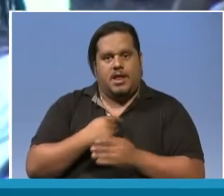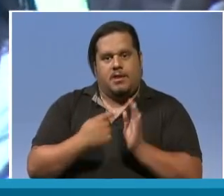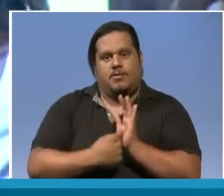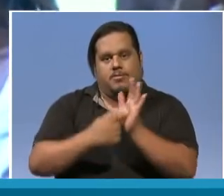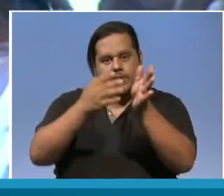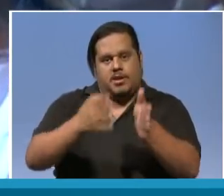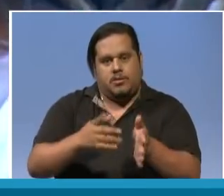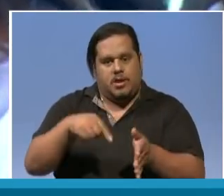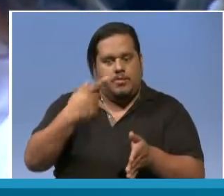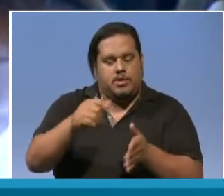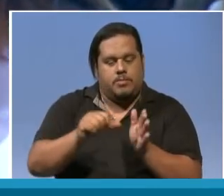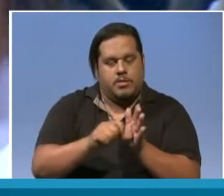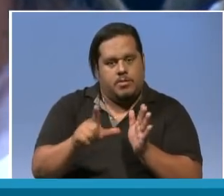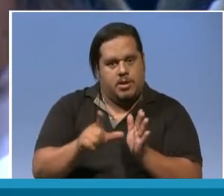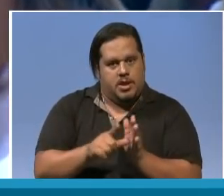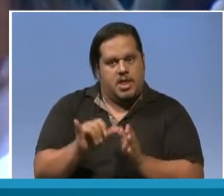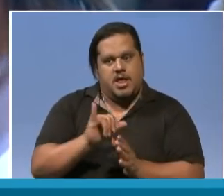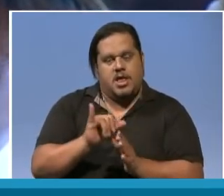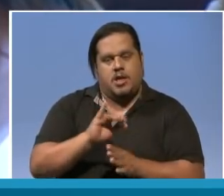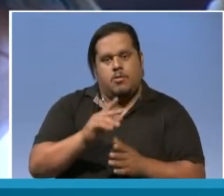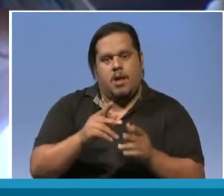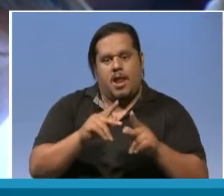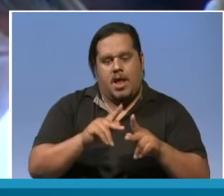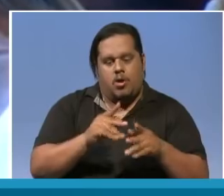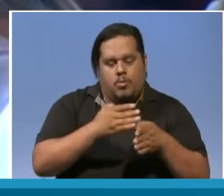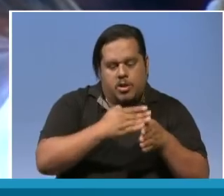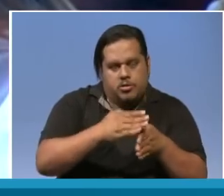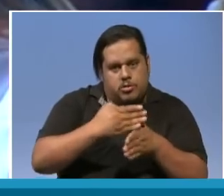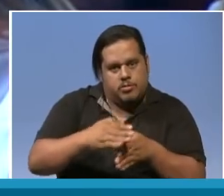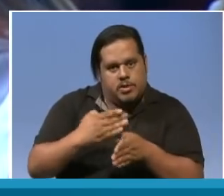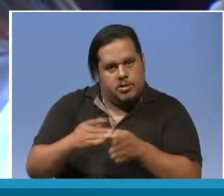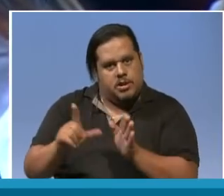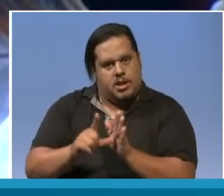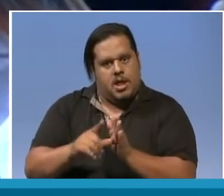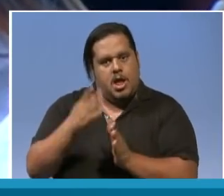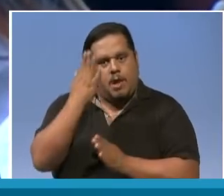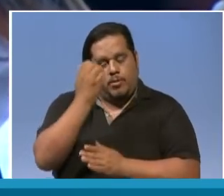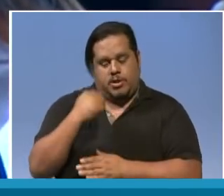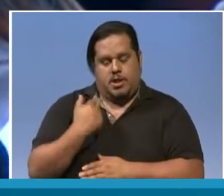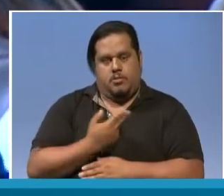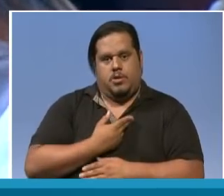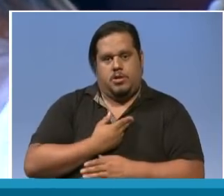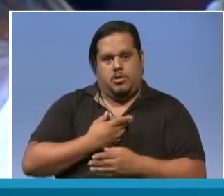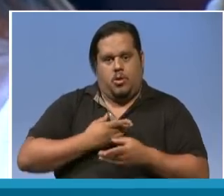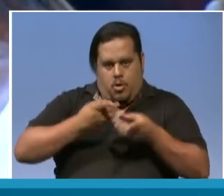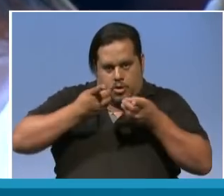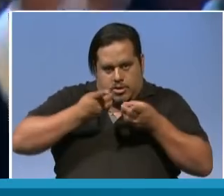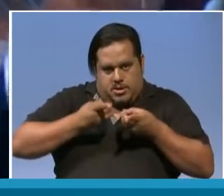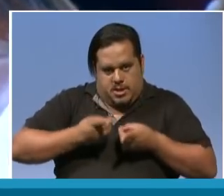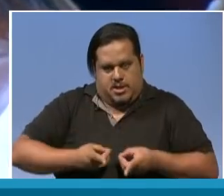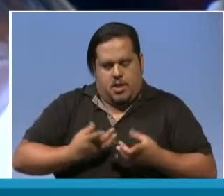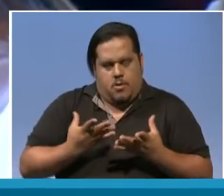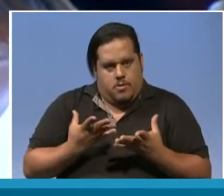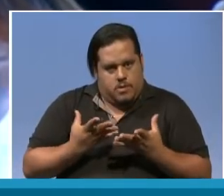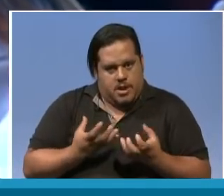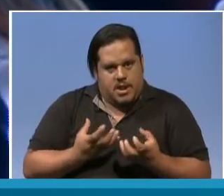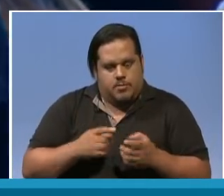Asamblea Legislativa como a sus fracciones legislativas, porque es nuestro deseo genuino, partiendo del